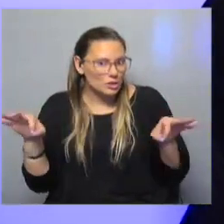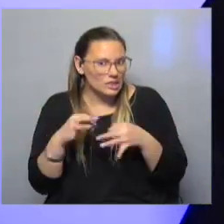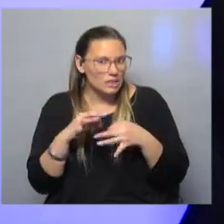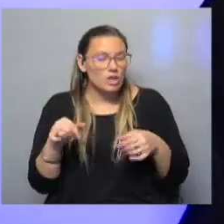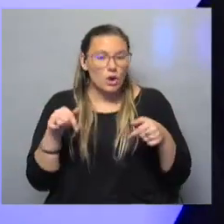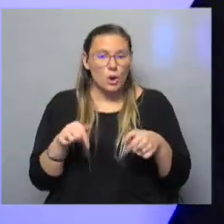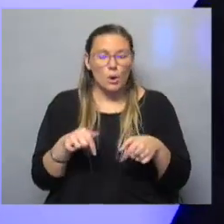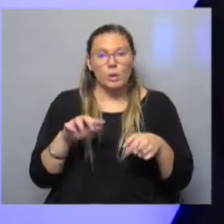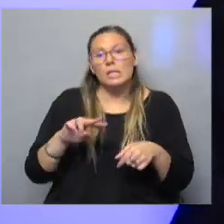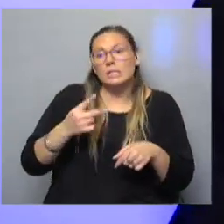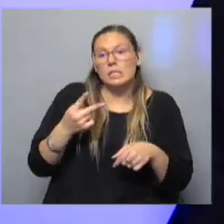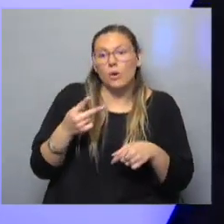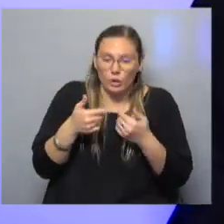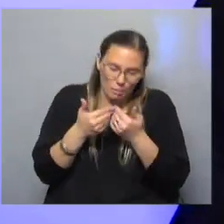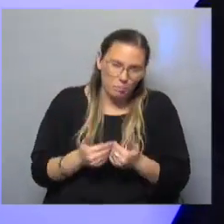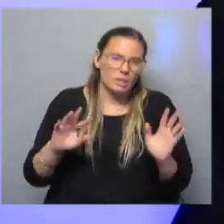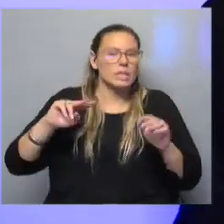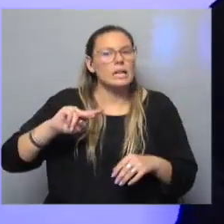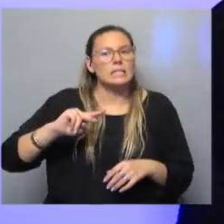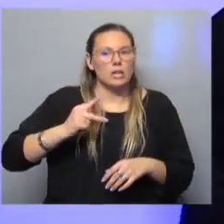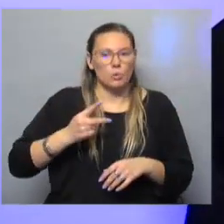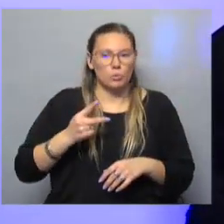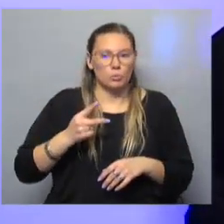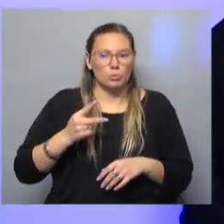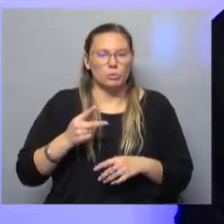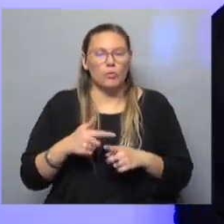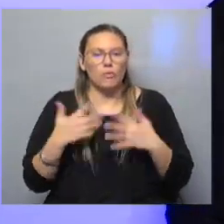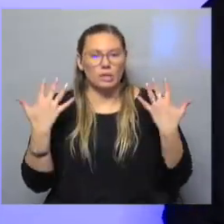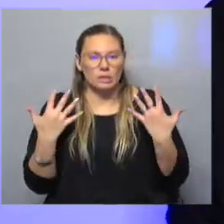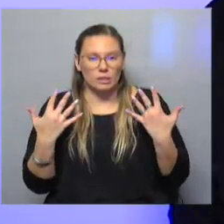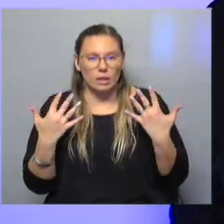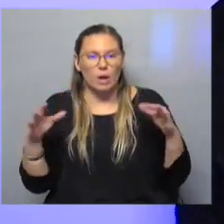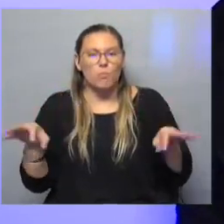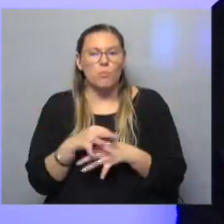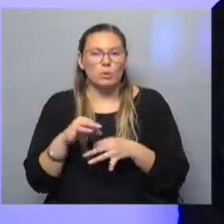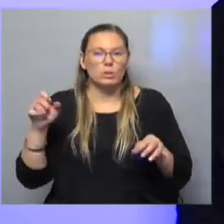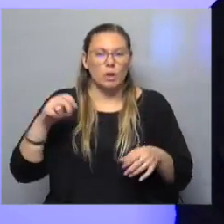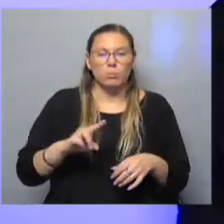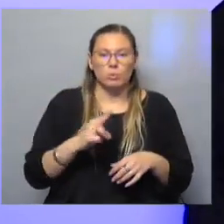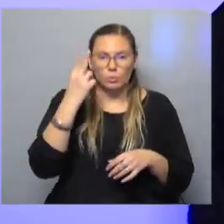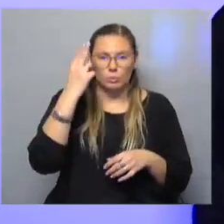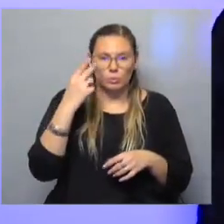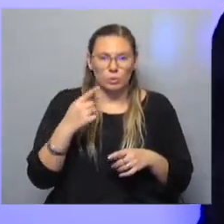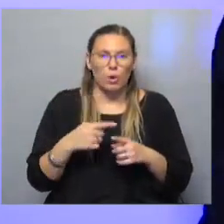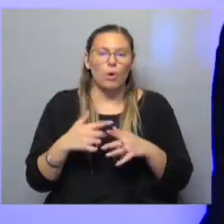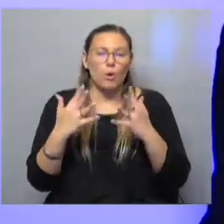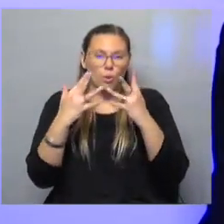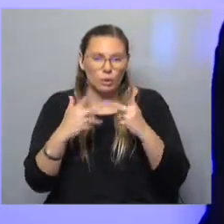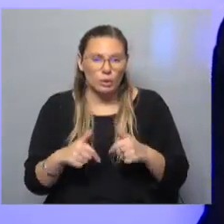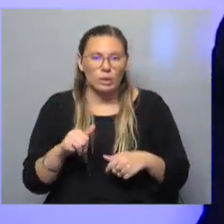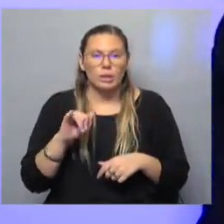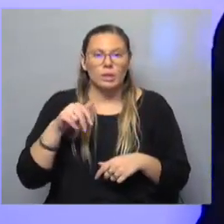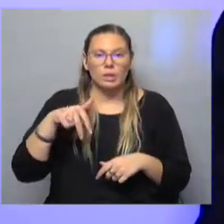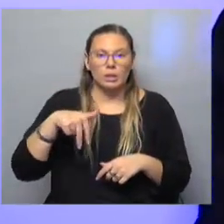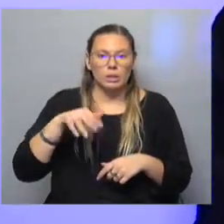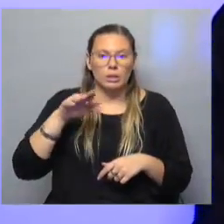hoy es la segunda edición, hoy comienza la segunda edición de este Festival Músicas del Uruguay, festival organizado por INMUS, el